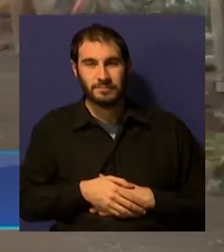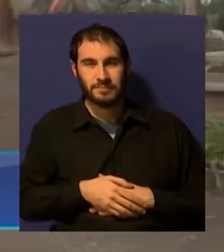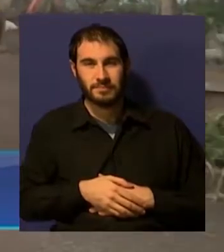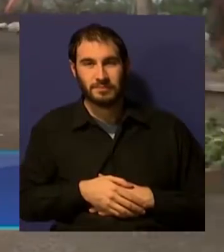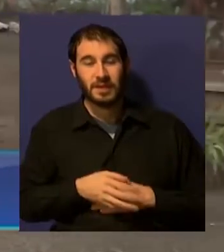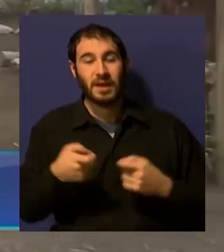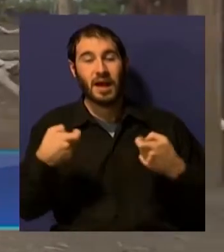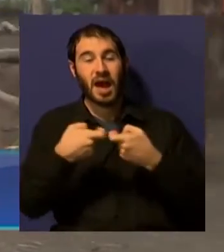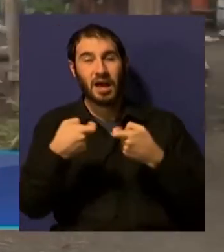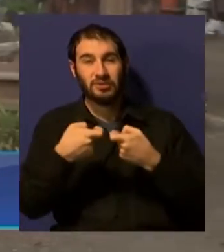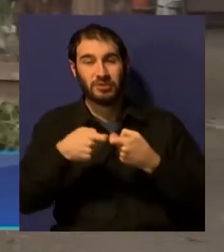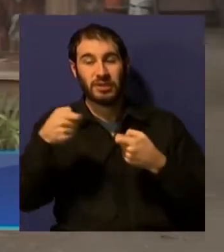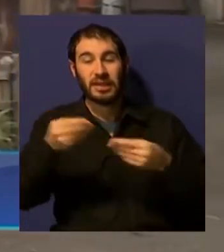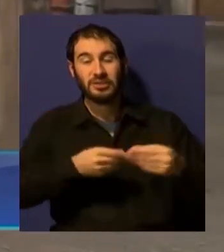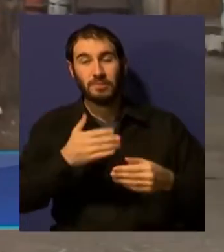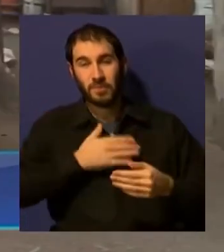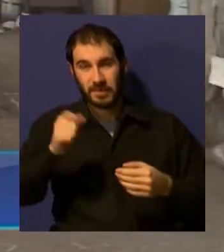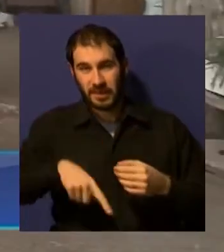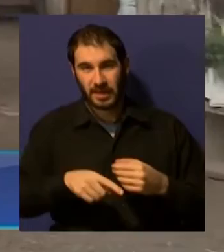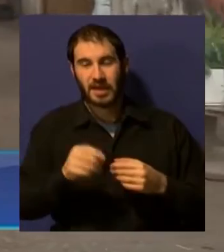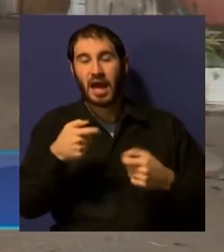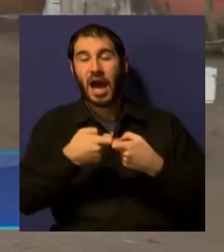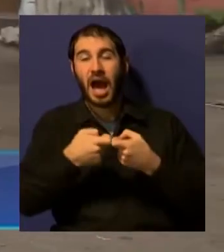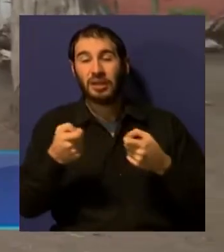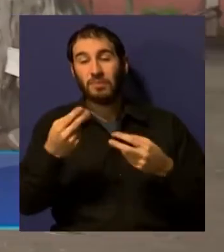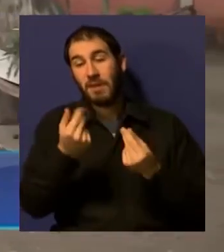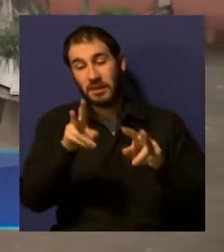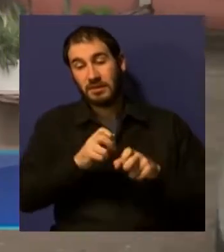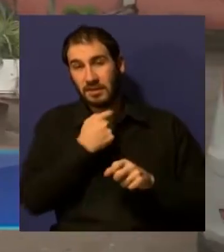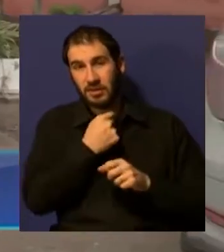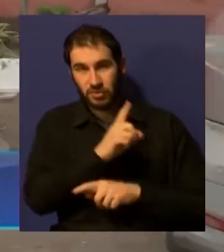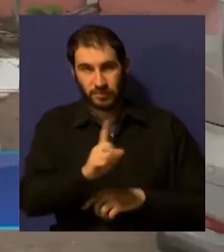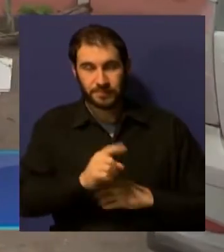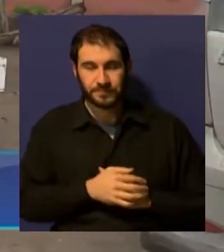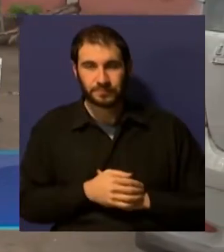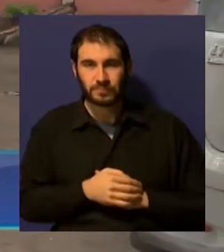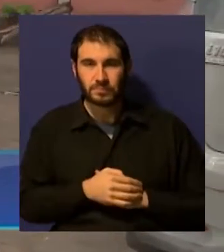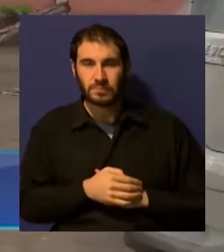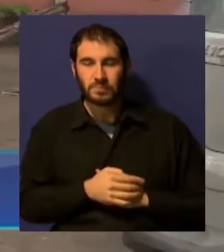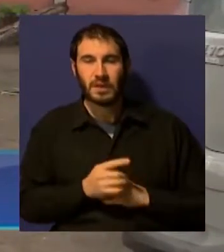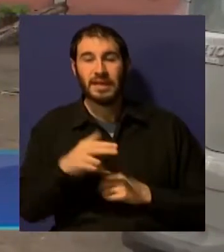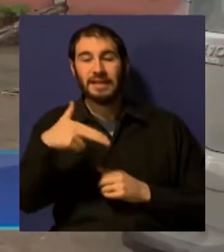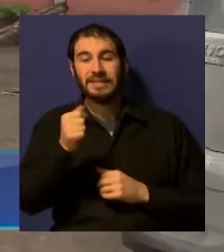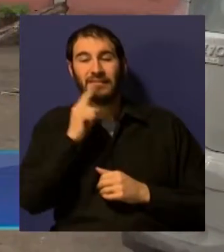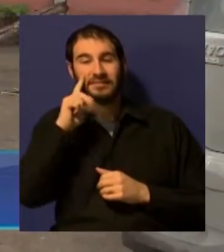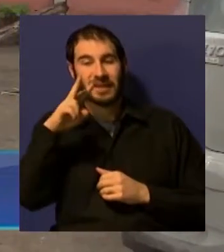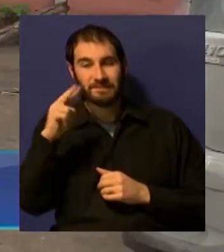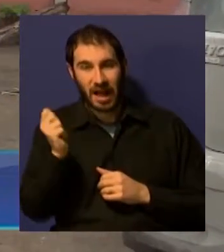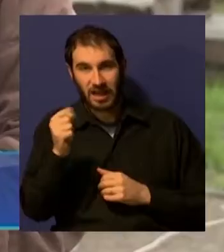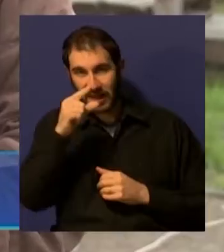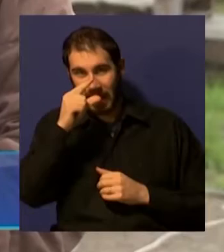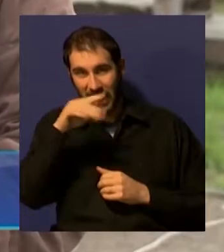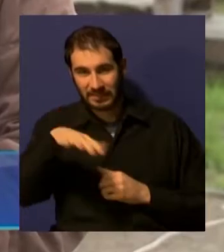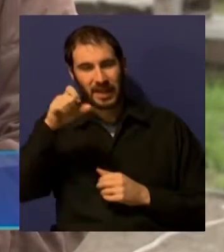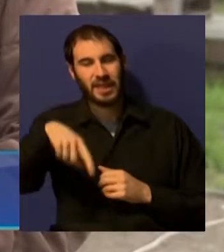La Asociación Gestión Nativa es una asociación civil sin fines de lucro, que nativa de acá de Las Heras.